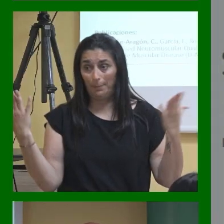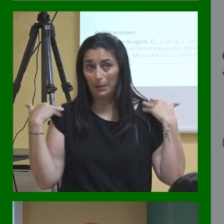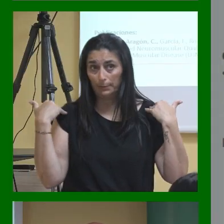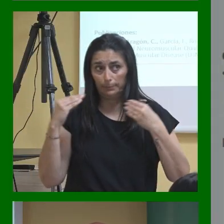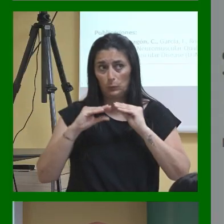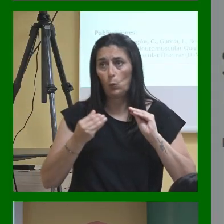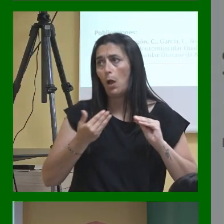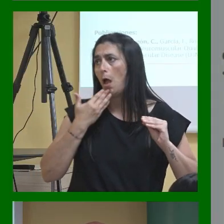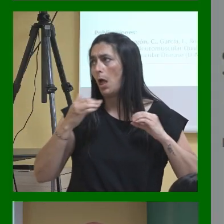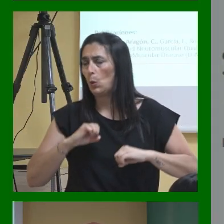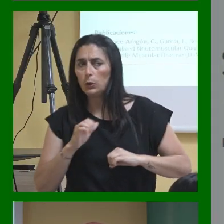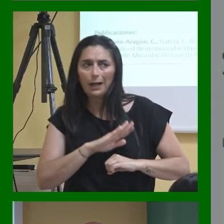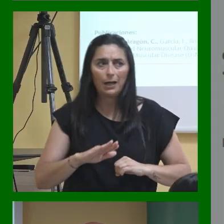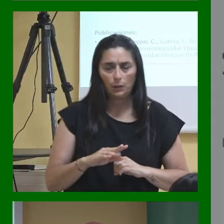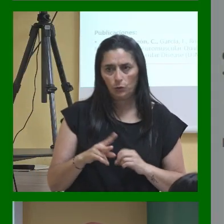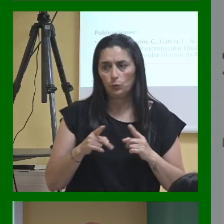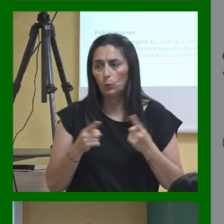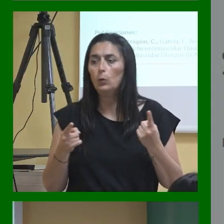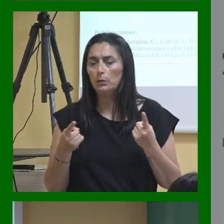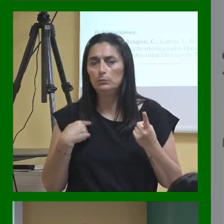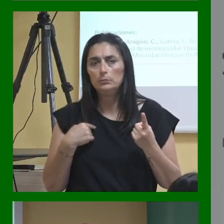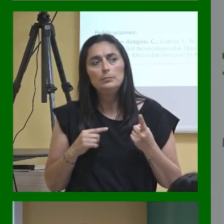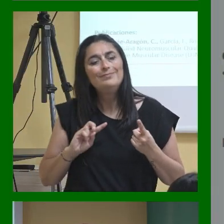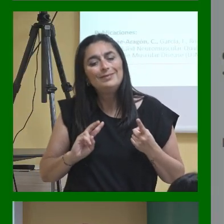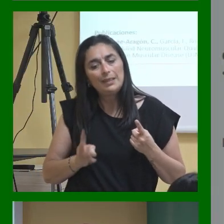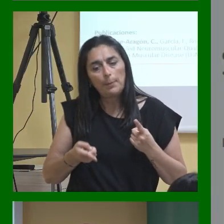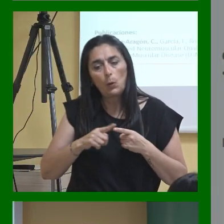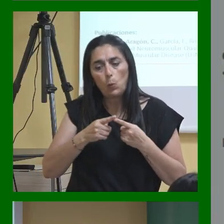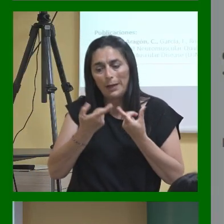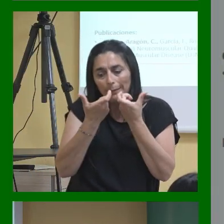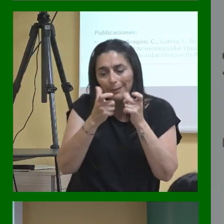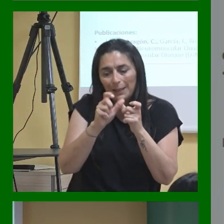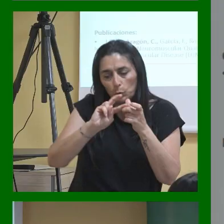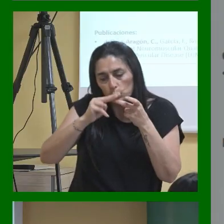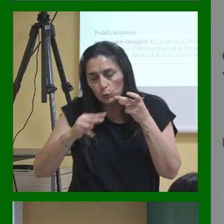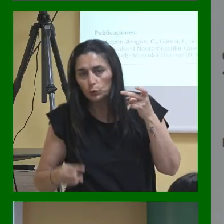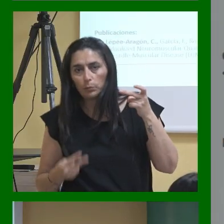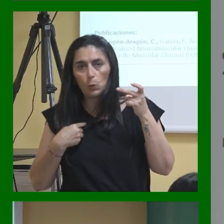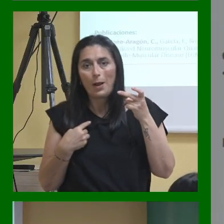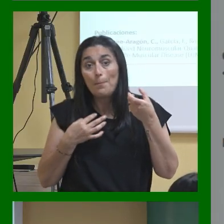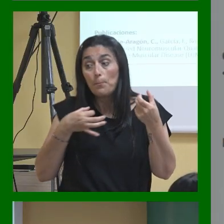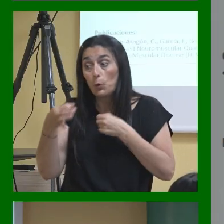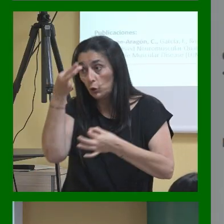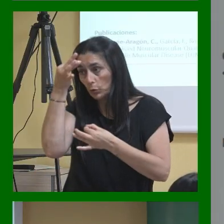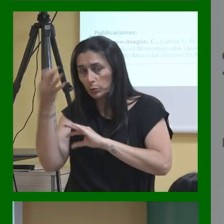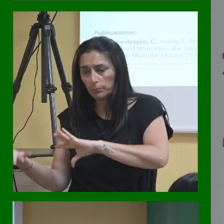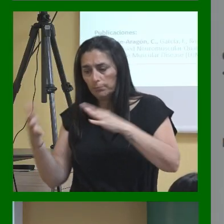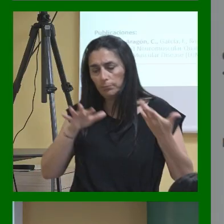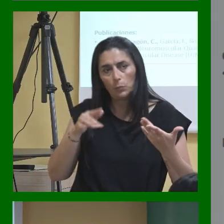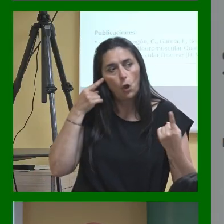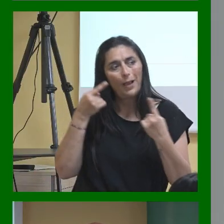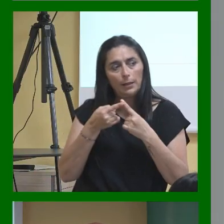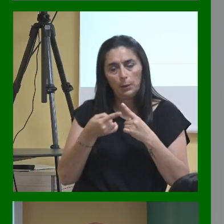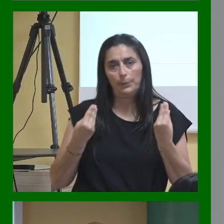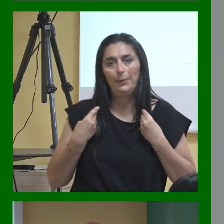ya no en niños, en niños y adultos, pues también hemos identificado subtipos de distrofia de cinturas y hemos planteado protocolos específicos para evaluar la calidad de